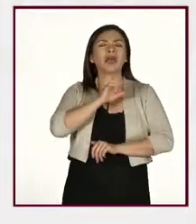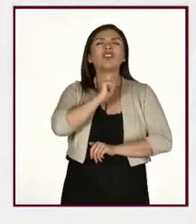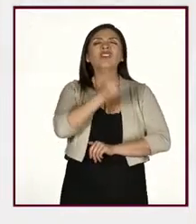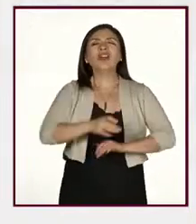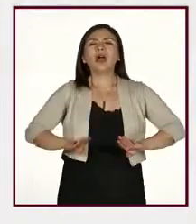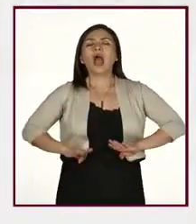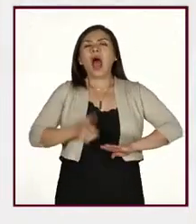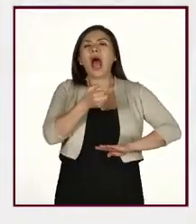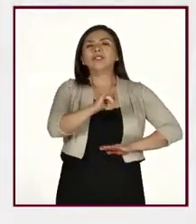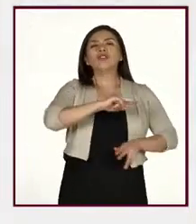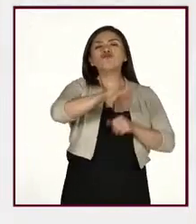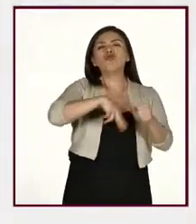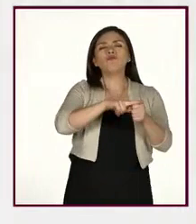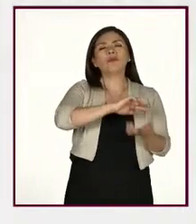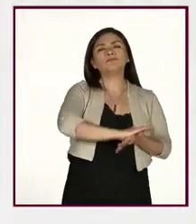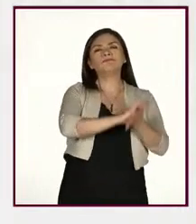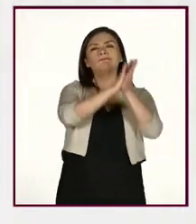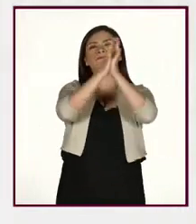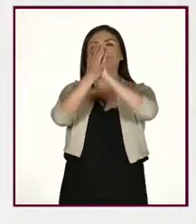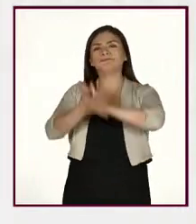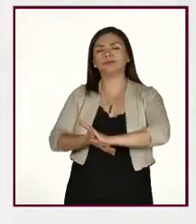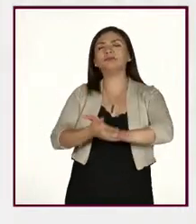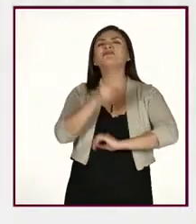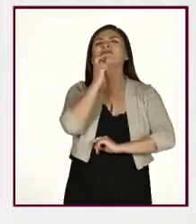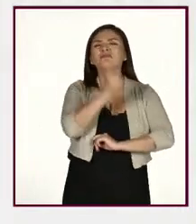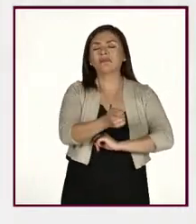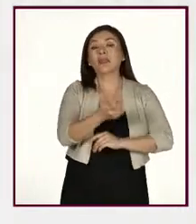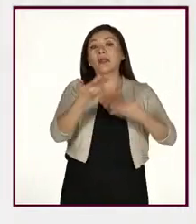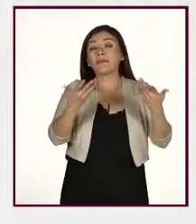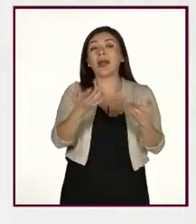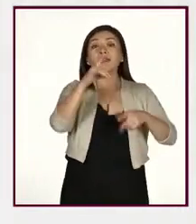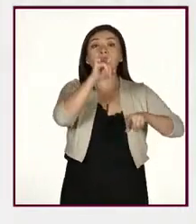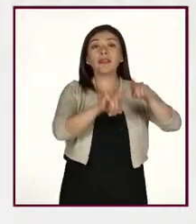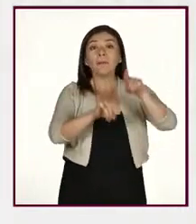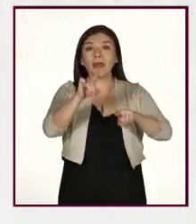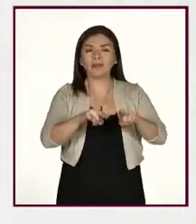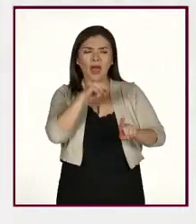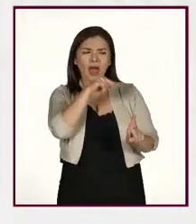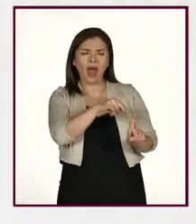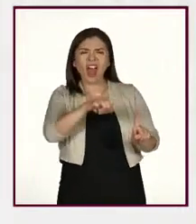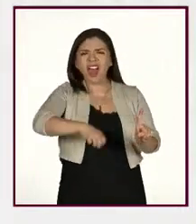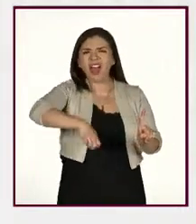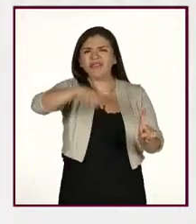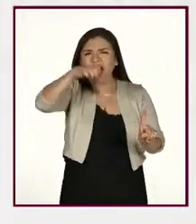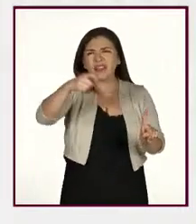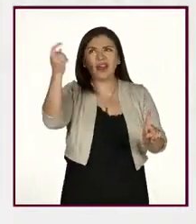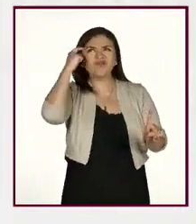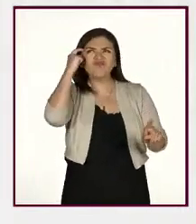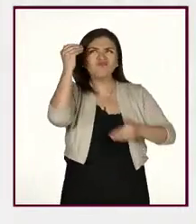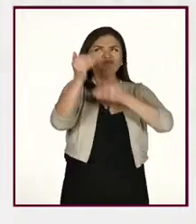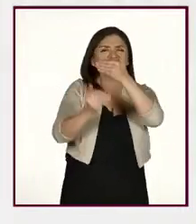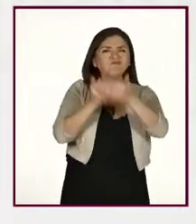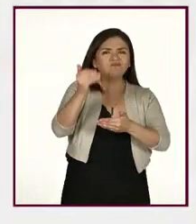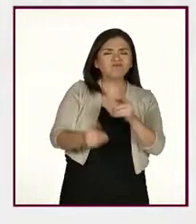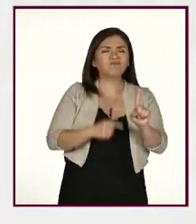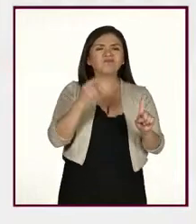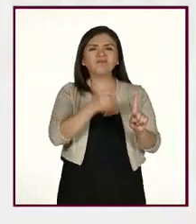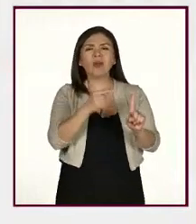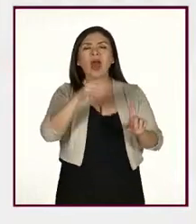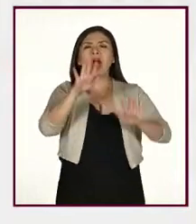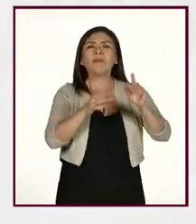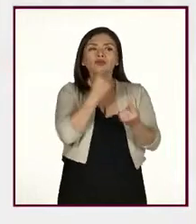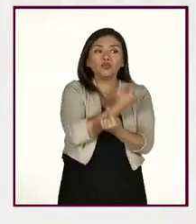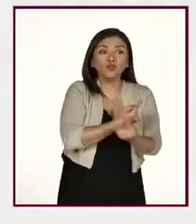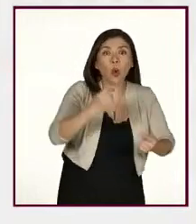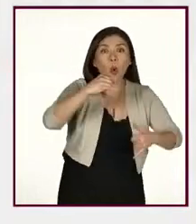carácter evolutivo. ¿Qué quiere decir con este carácter evolutivo? Que dependiendo de la edad, del desarrollo cognitivo de los niños y adolescentes van a